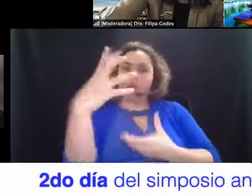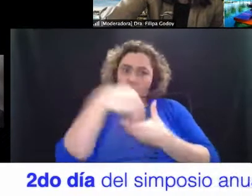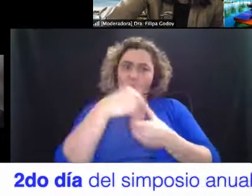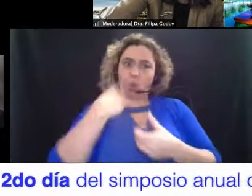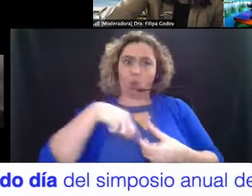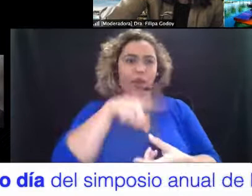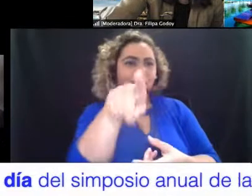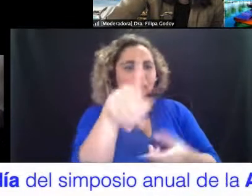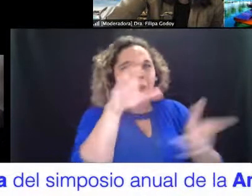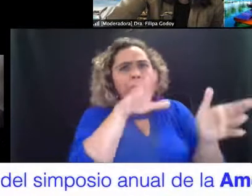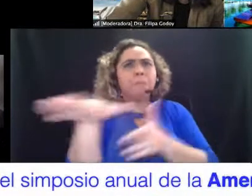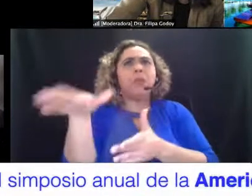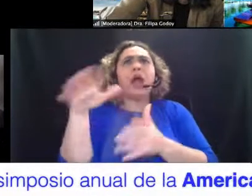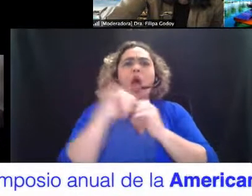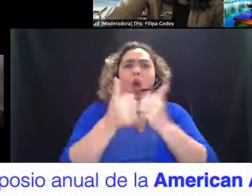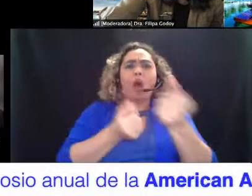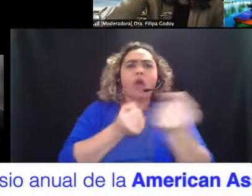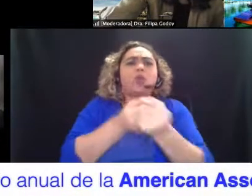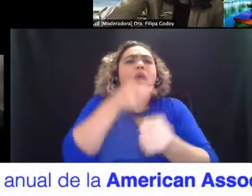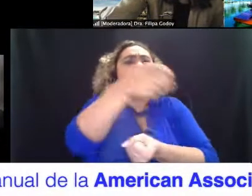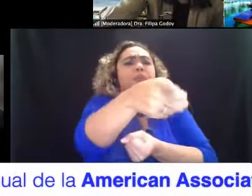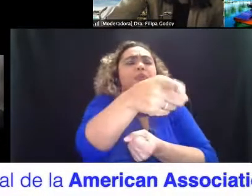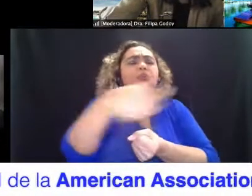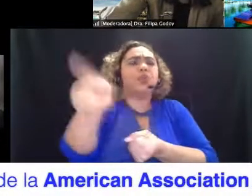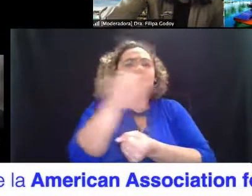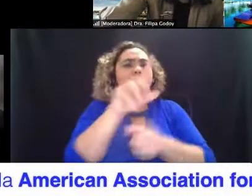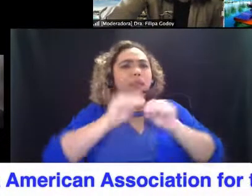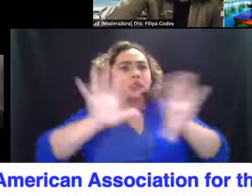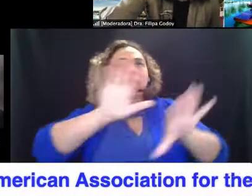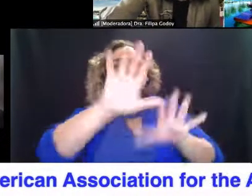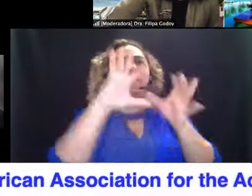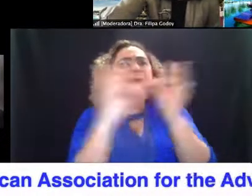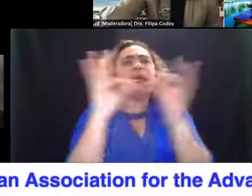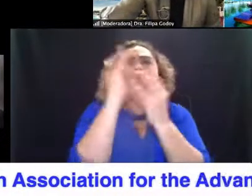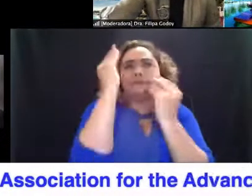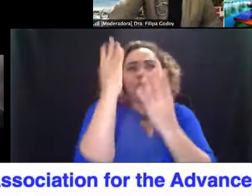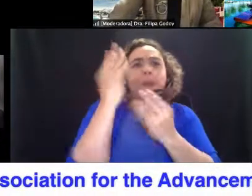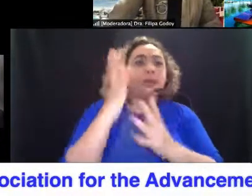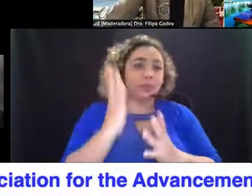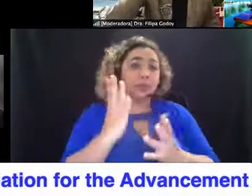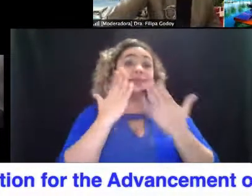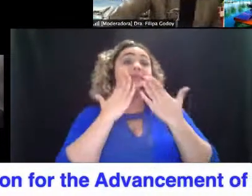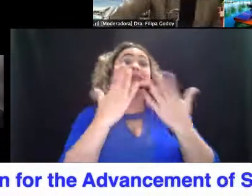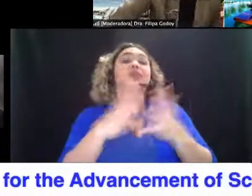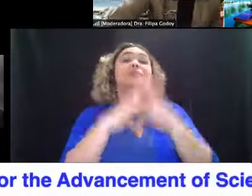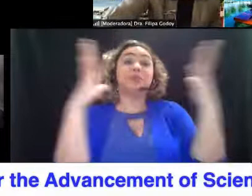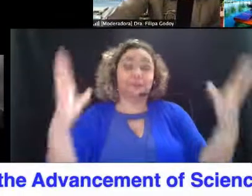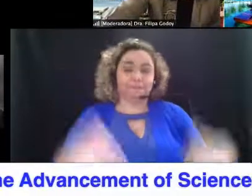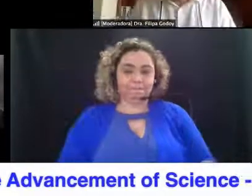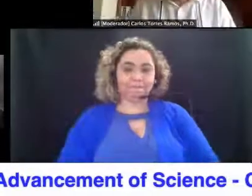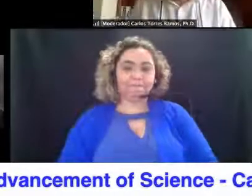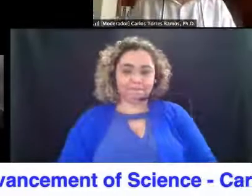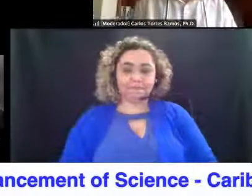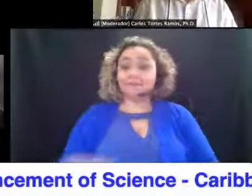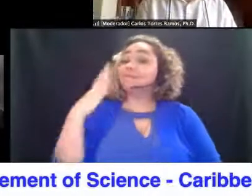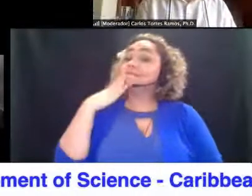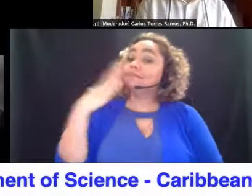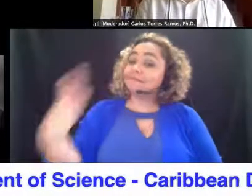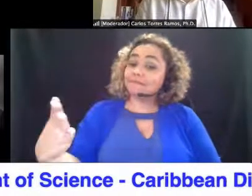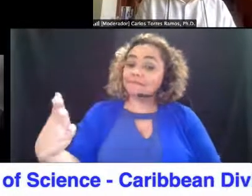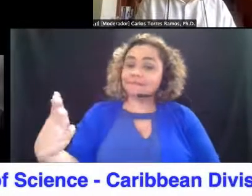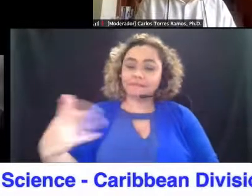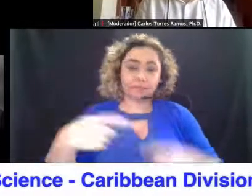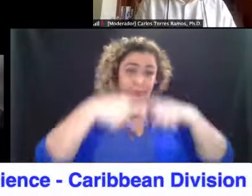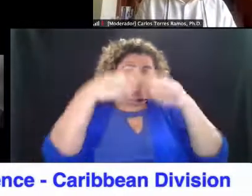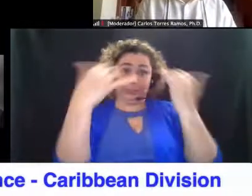your plans and how to help you disseminate your messages. Okay, thank you so much. Okay, thank you.